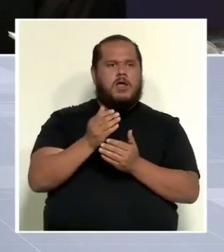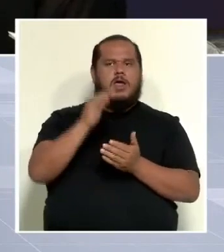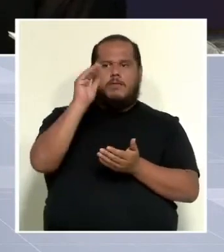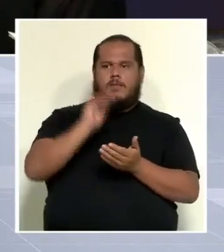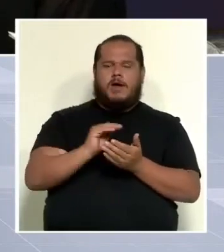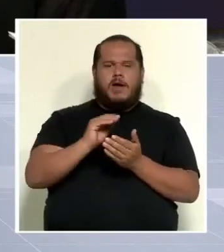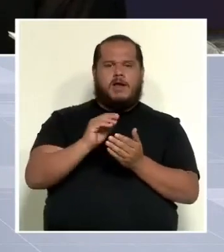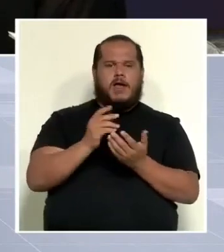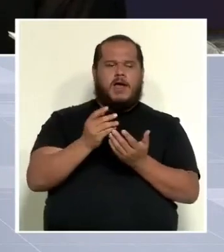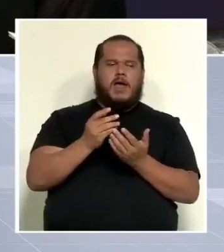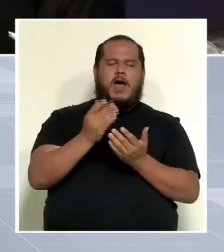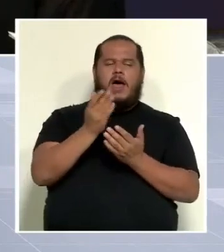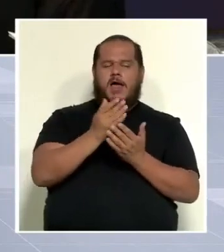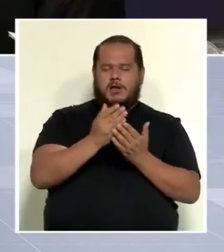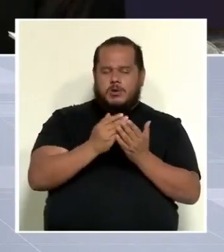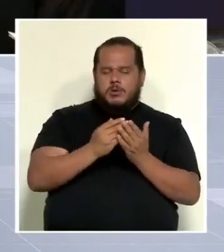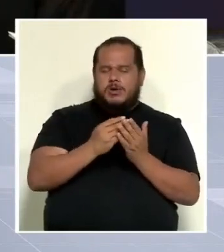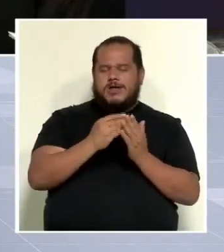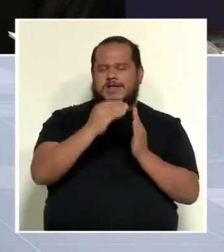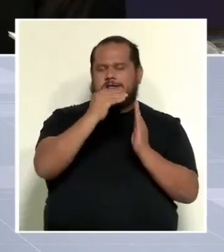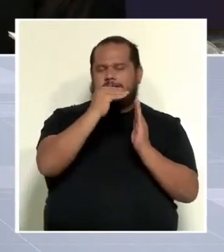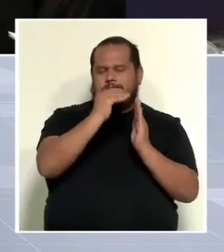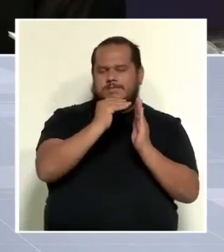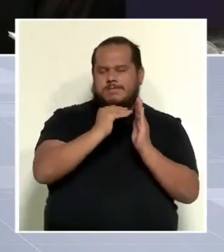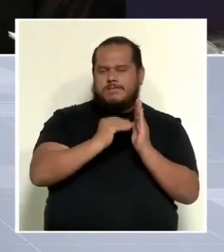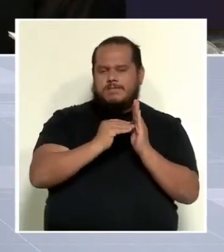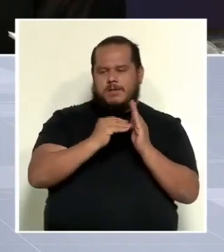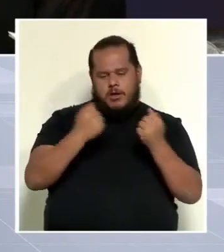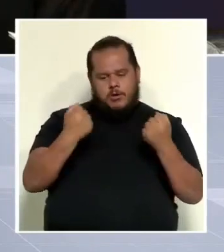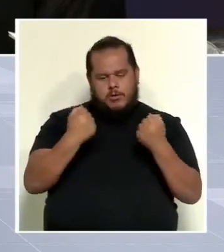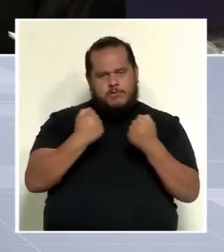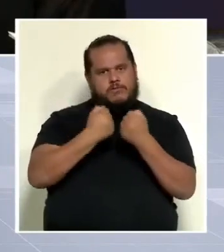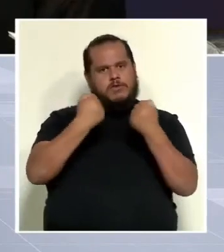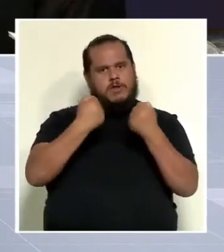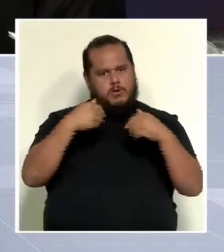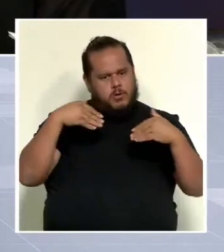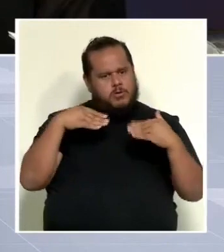volumen algunas rayitas, y bajará confrontaciones con algunos